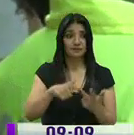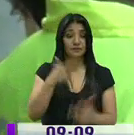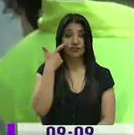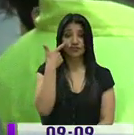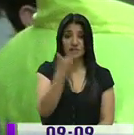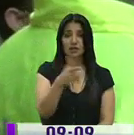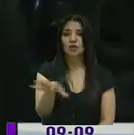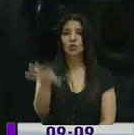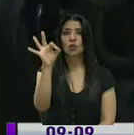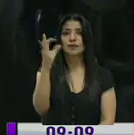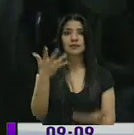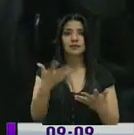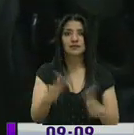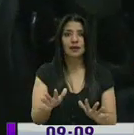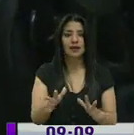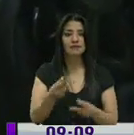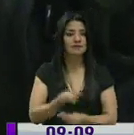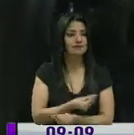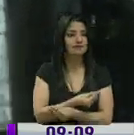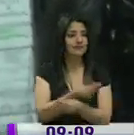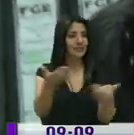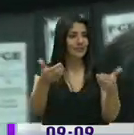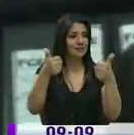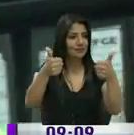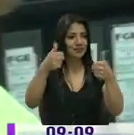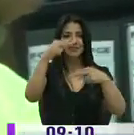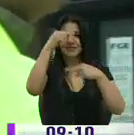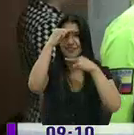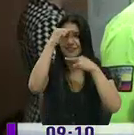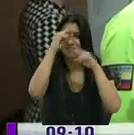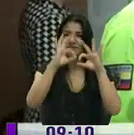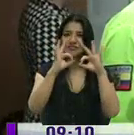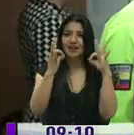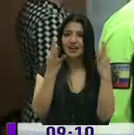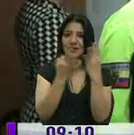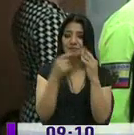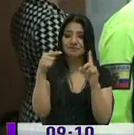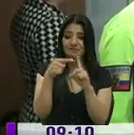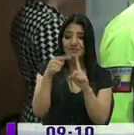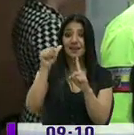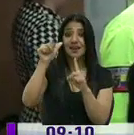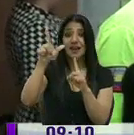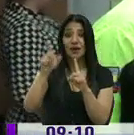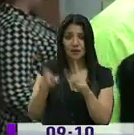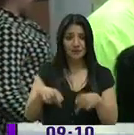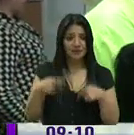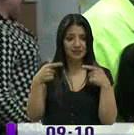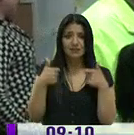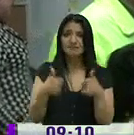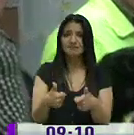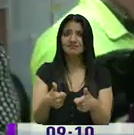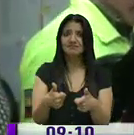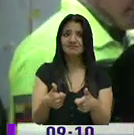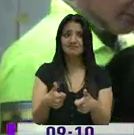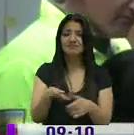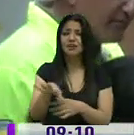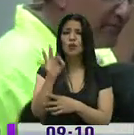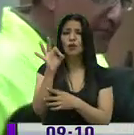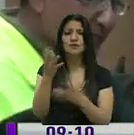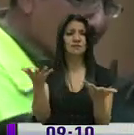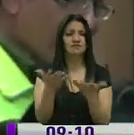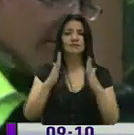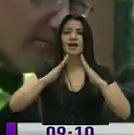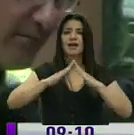ubicarla para dar las buenas nuevas a sus seres queridos que el aura aún se encontraba con vida y fue ubicada en una